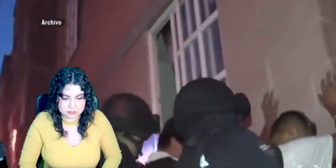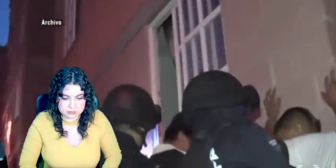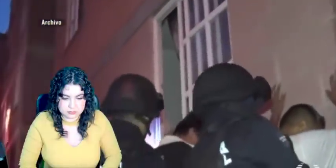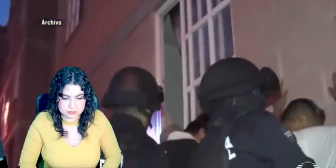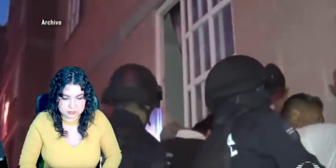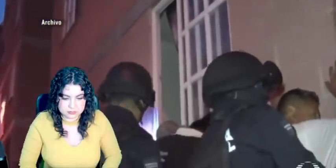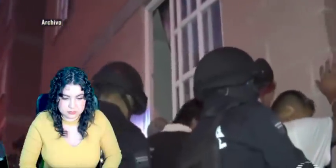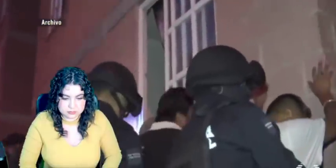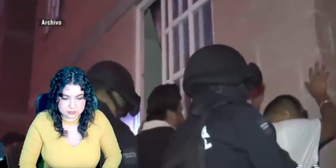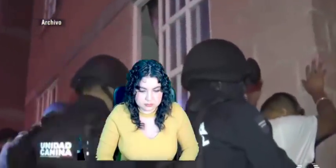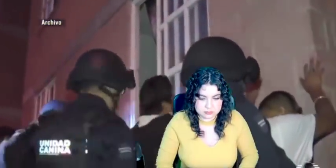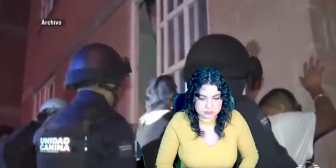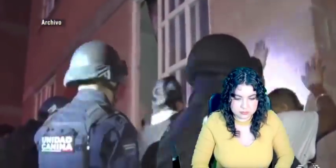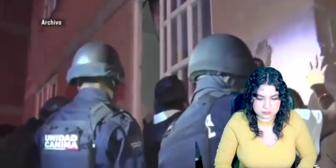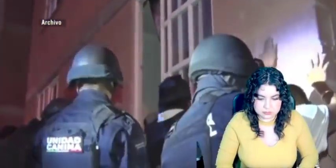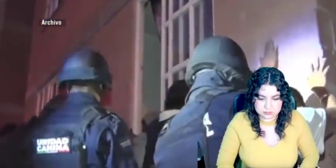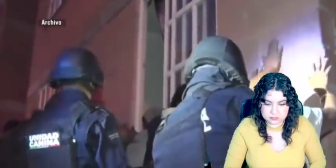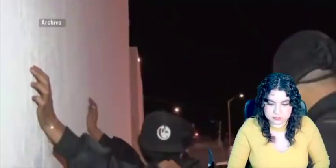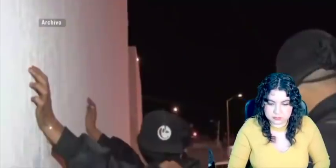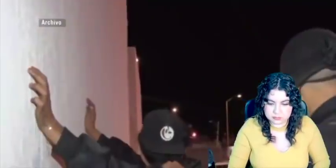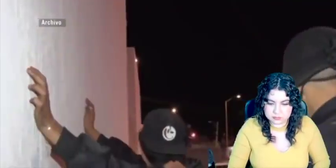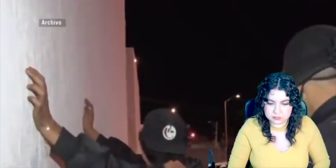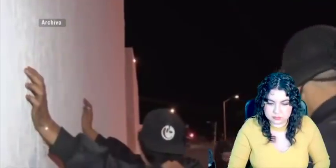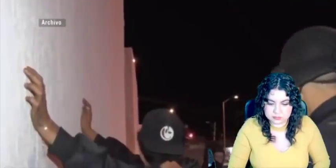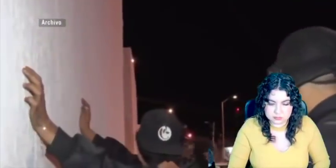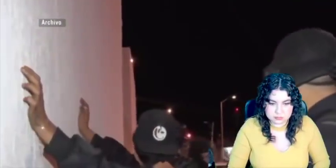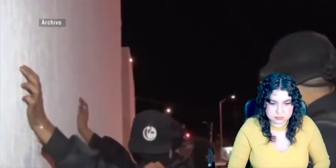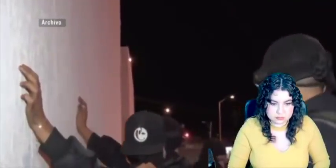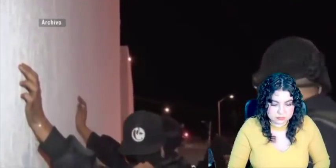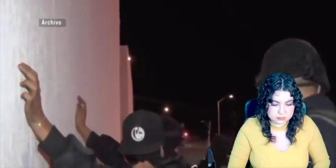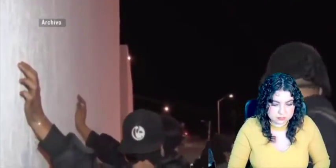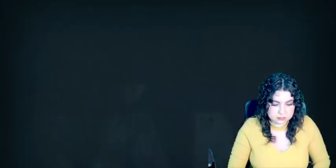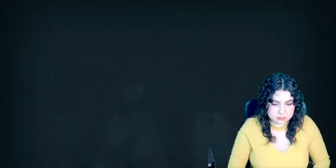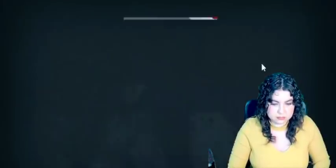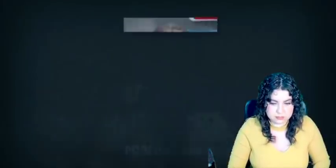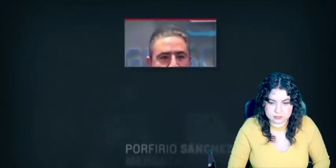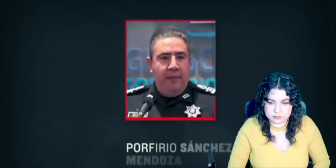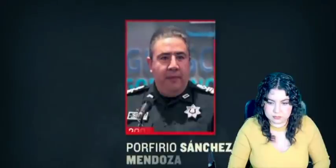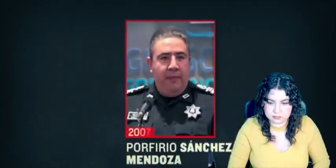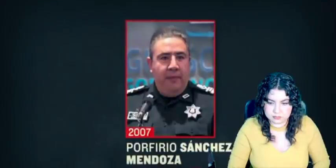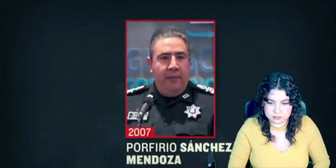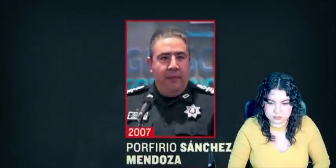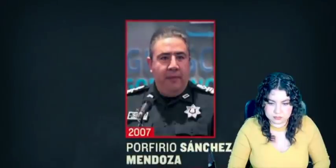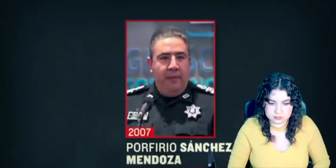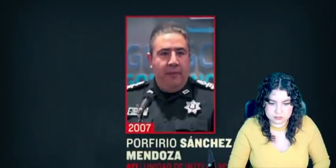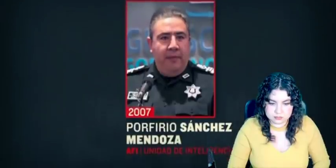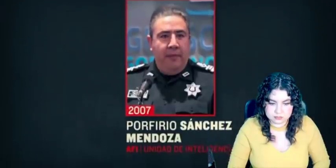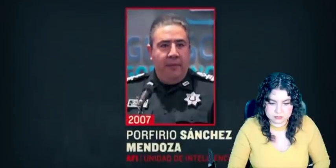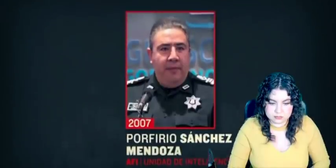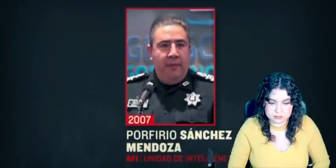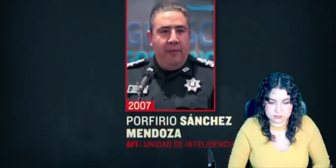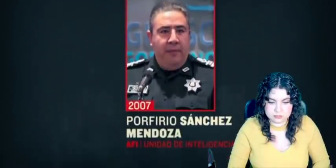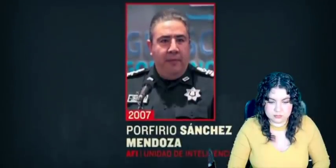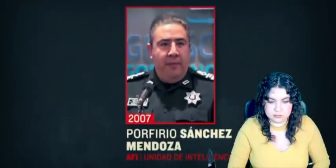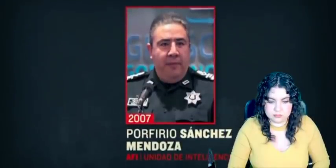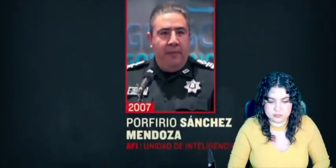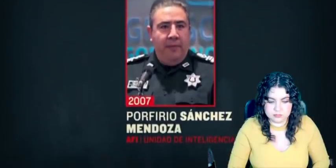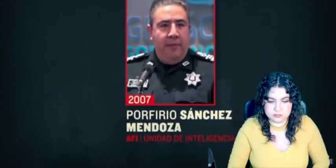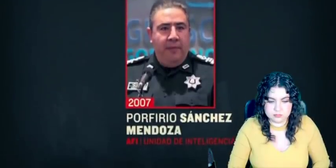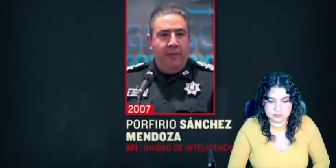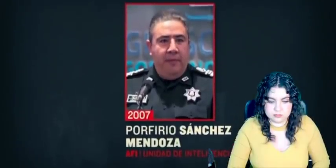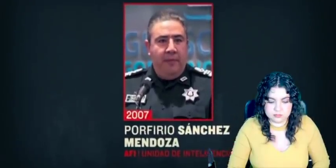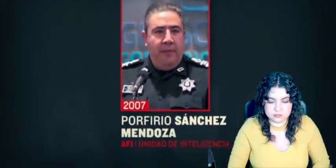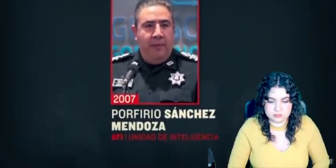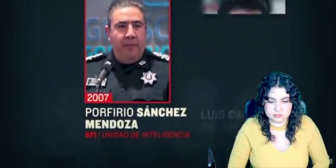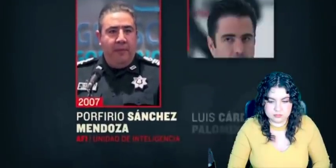gimnasio en la Ciudad de México. Las personas estaban acusadas de posesión de drogas y delitos contra la salud. En 2007, Sánchez Mendoza formó parte de la Unidad de Inteligencia de la Agencia Federal